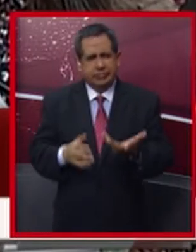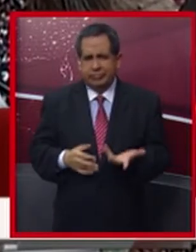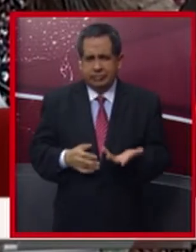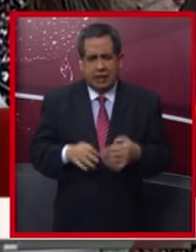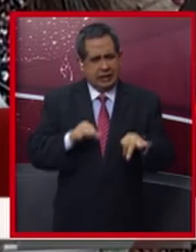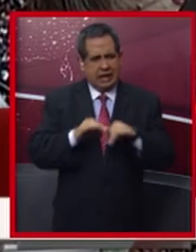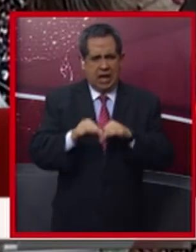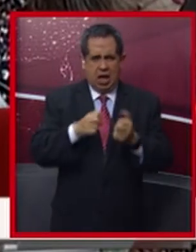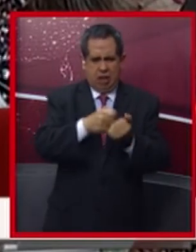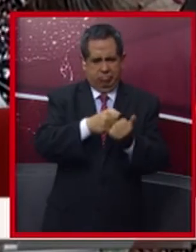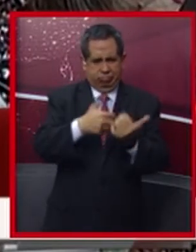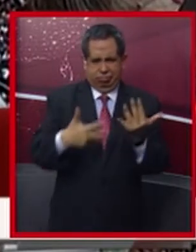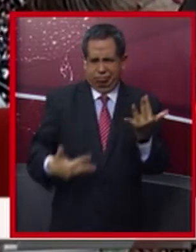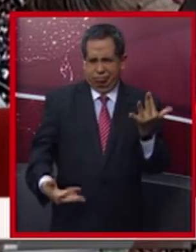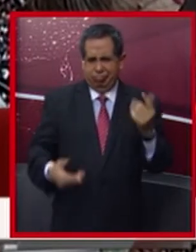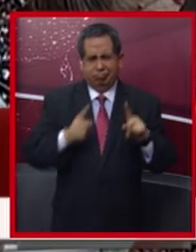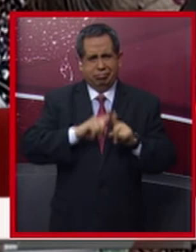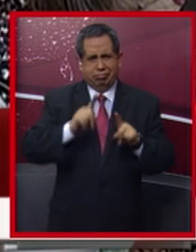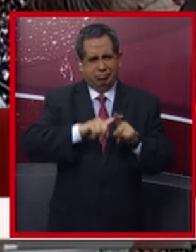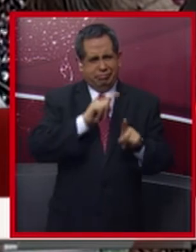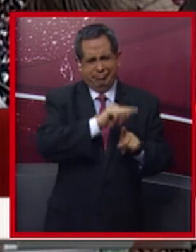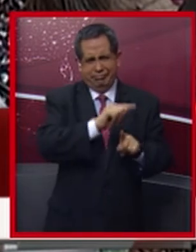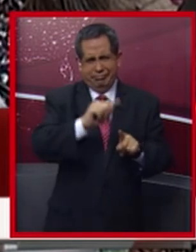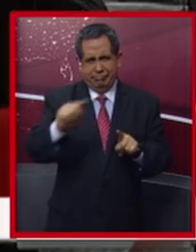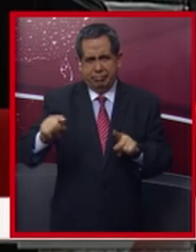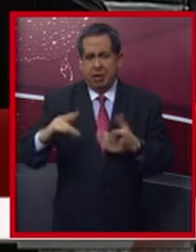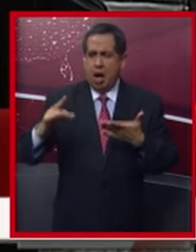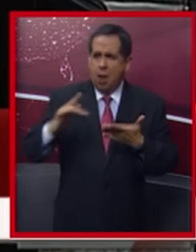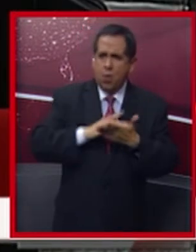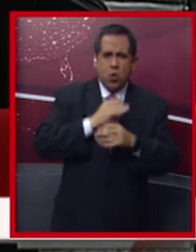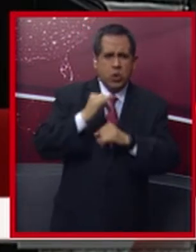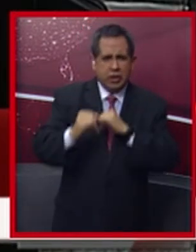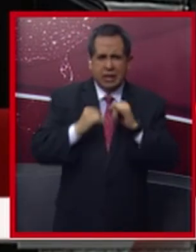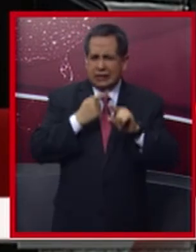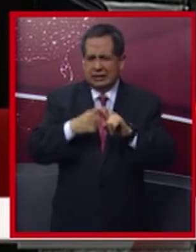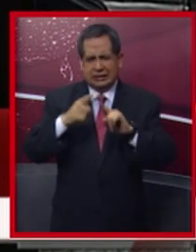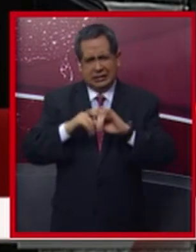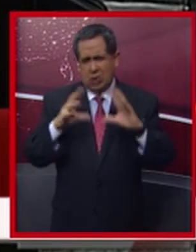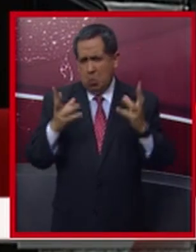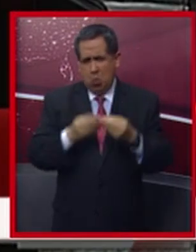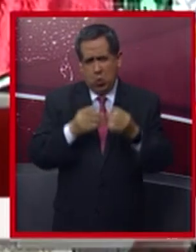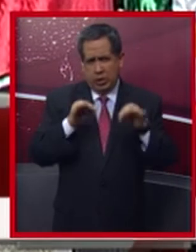son diversificadas y cuentan con la participación y apoyo de organismos internacionales.